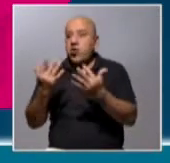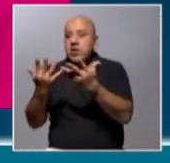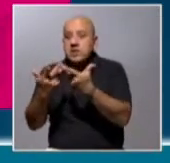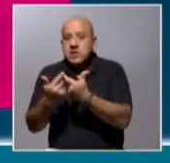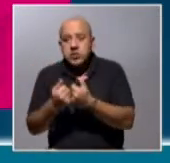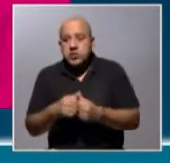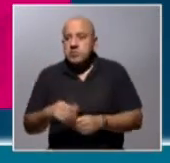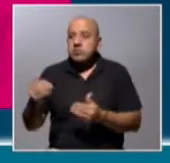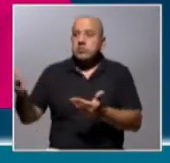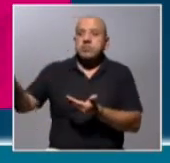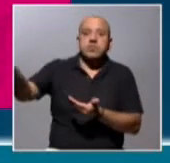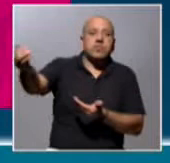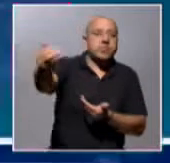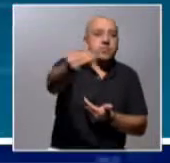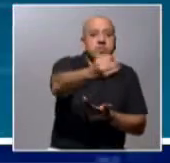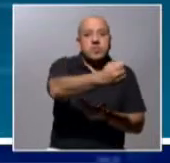recolectar abrigo